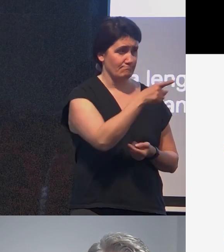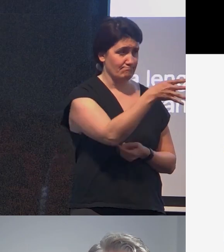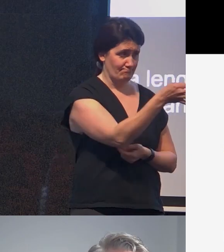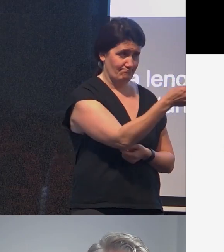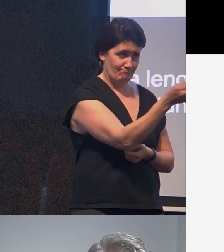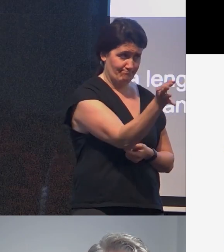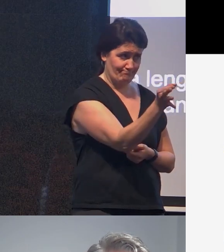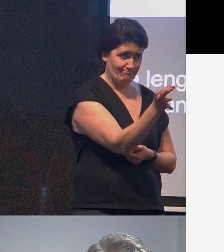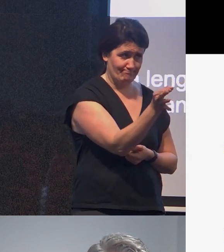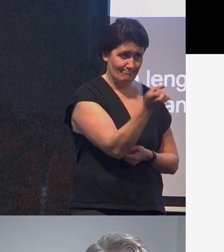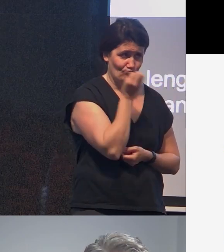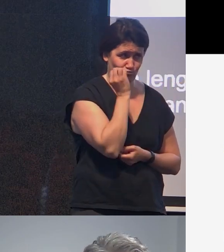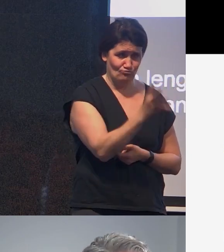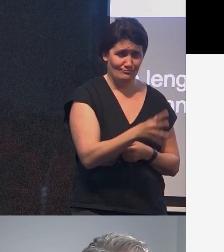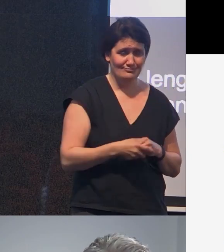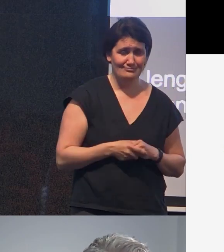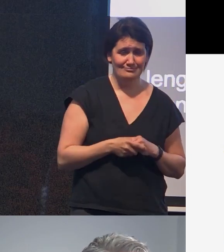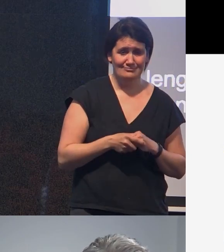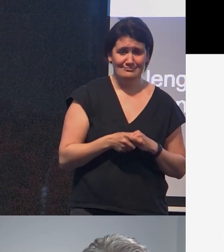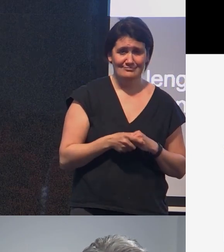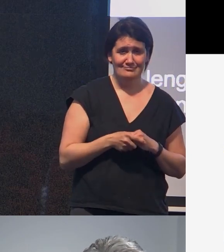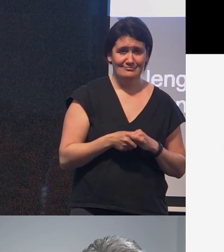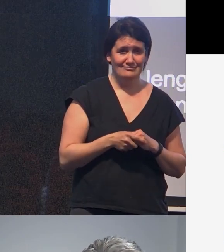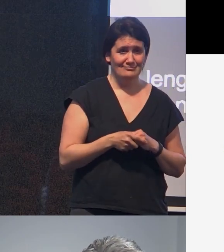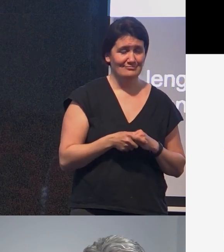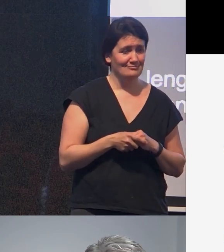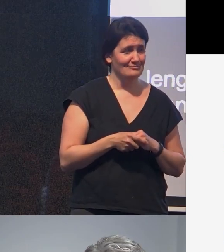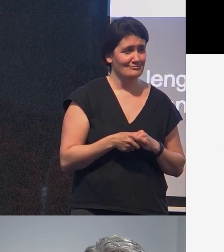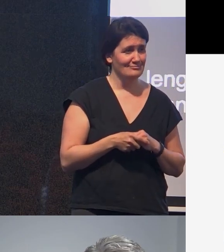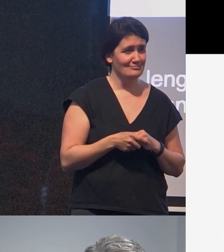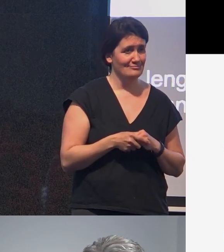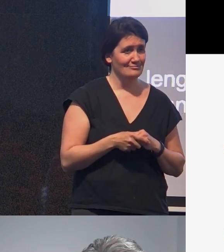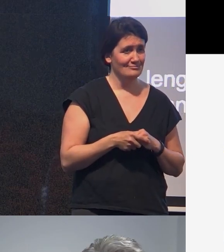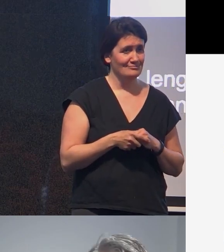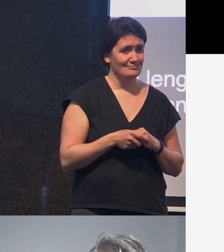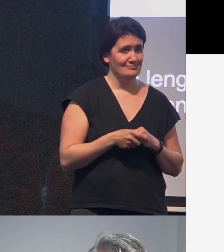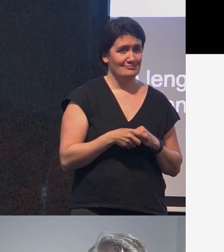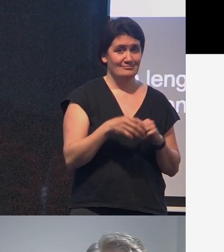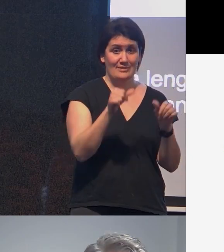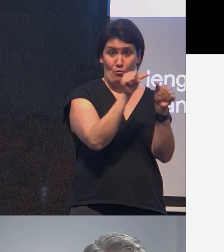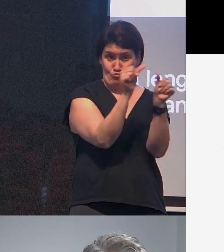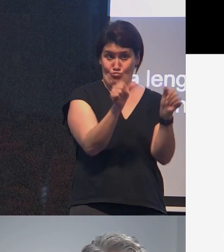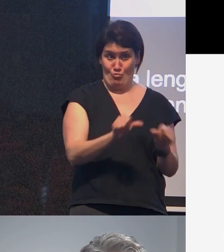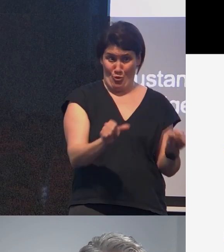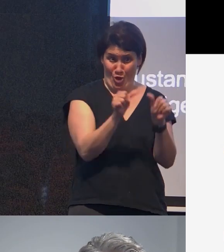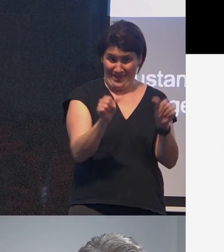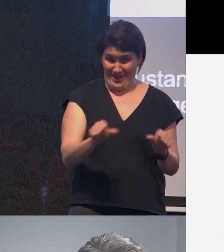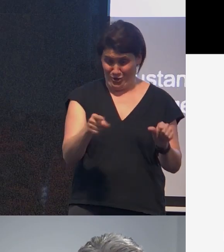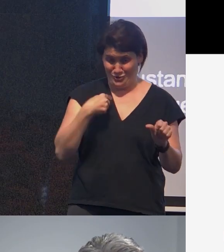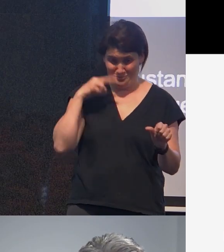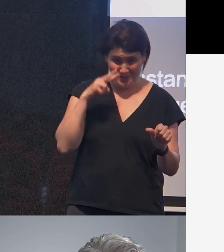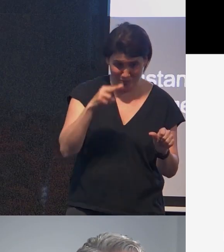Exacto, sí. Estos modelos de inteligencia artificial